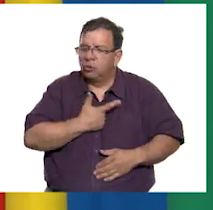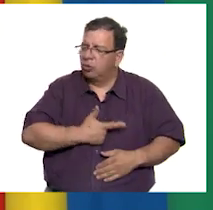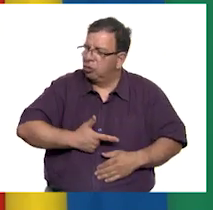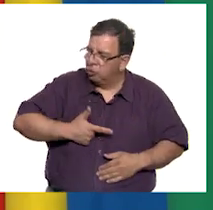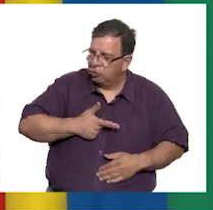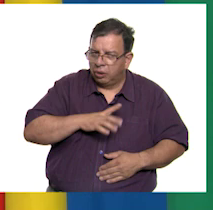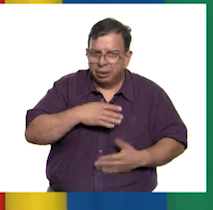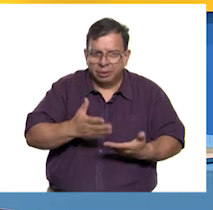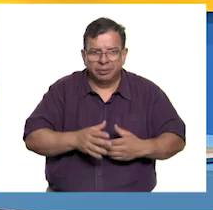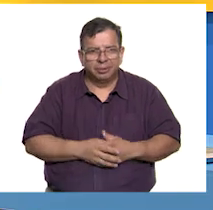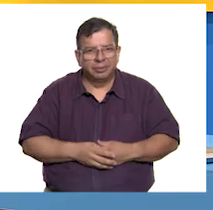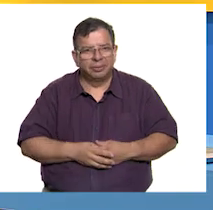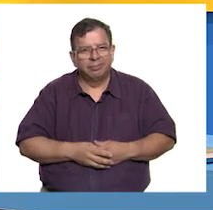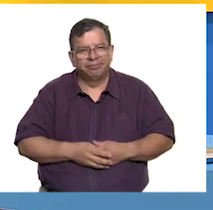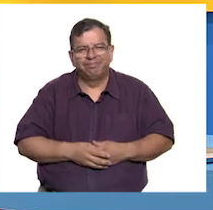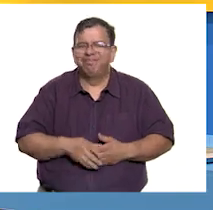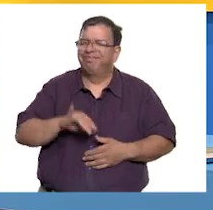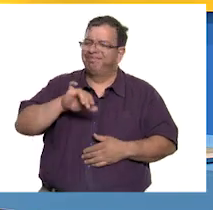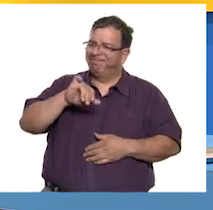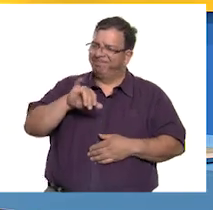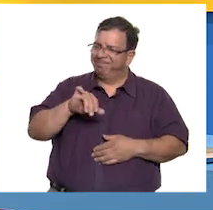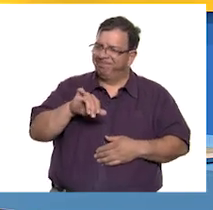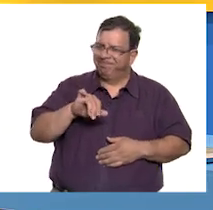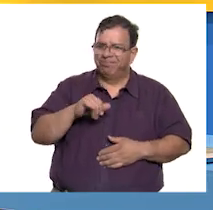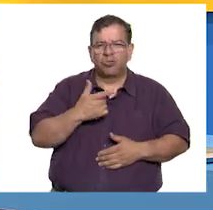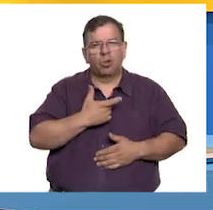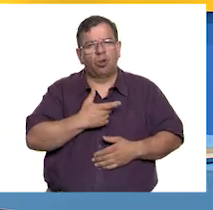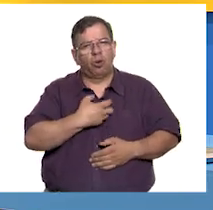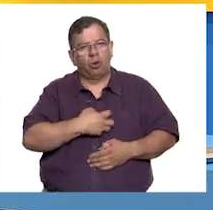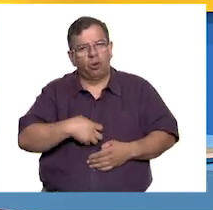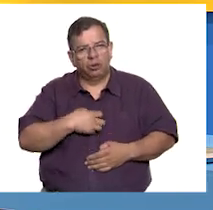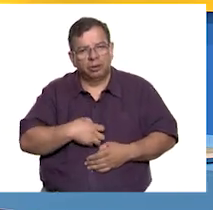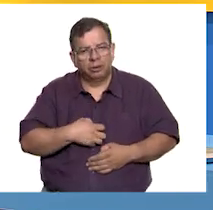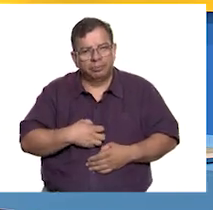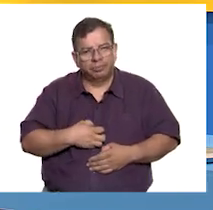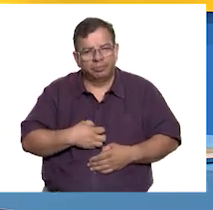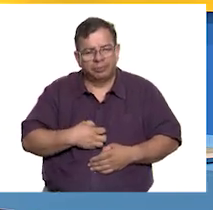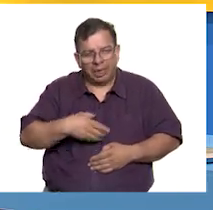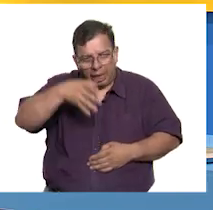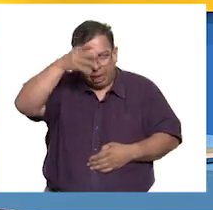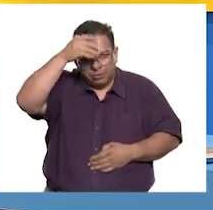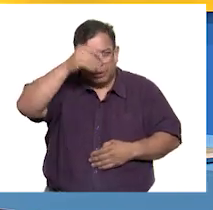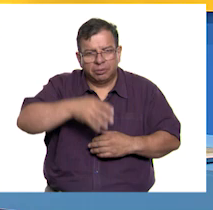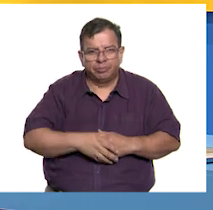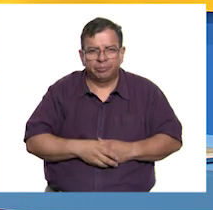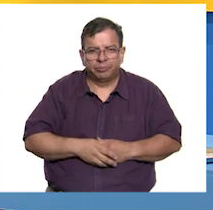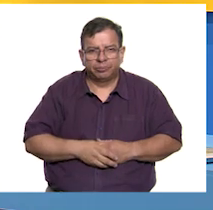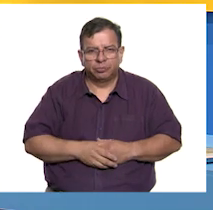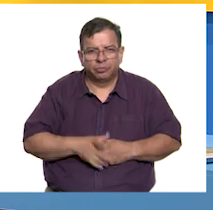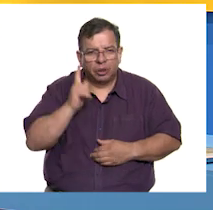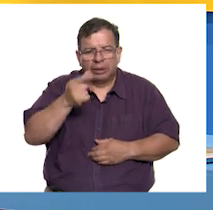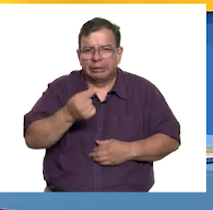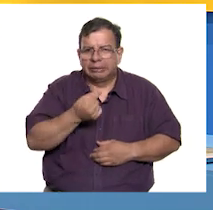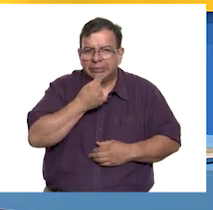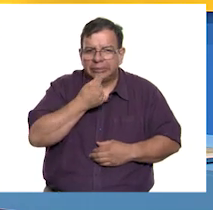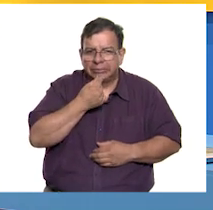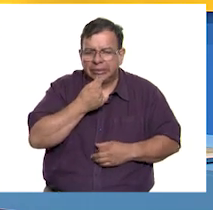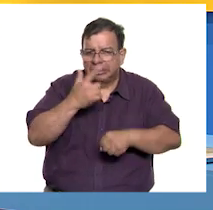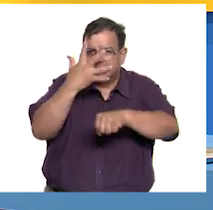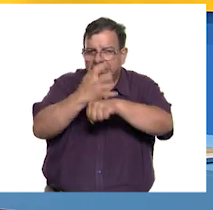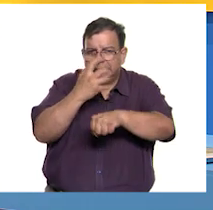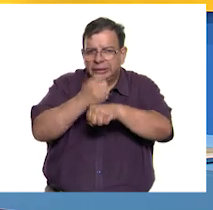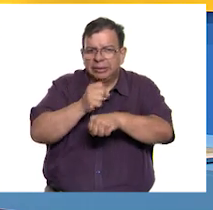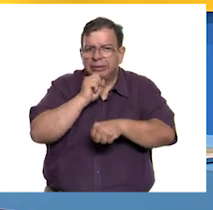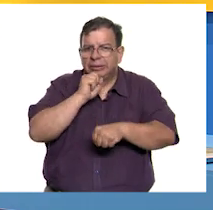gusto estar aquí. Sí, yo también estoy muy contento y he disfrutado mucho y aprendido. Espero que las niñas y los niños de 5º